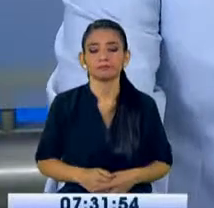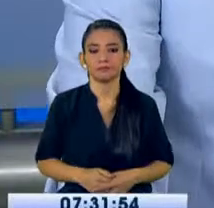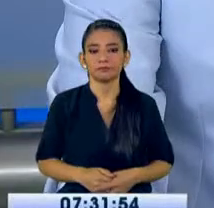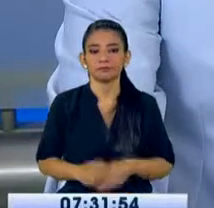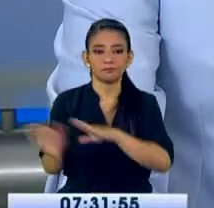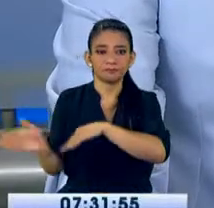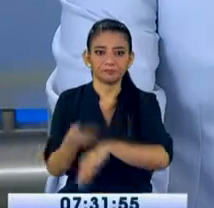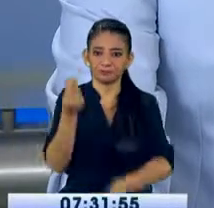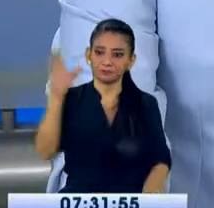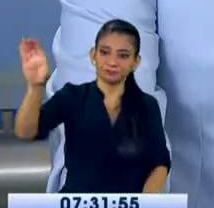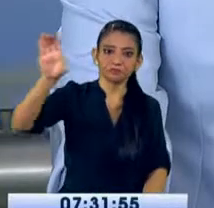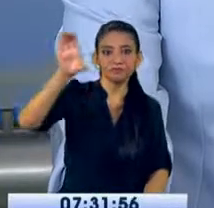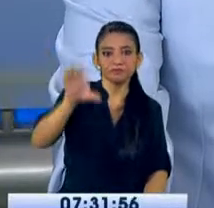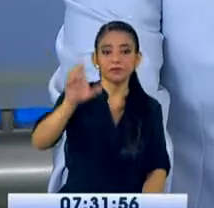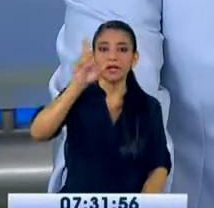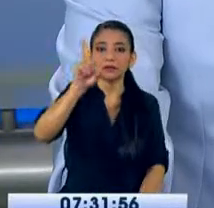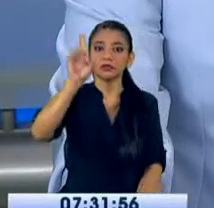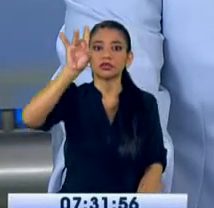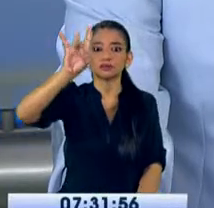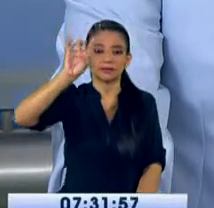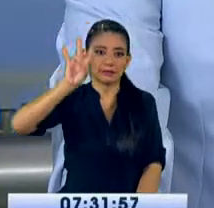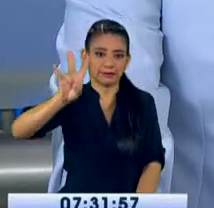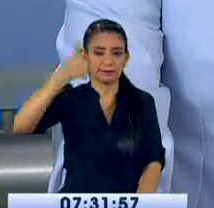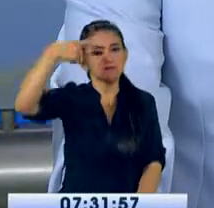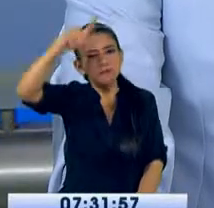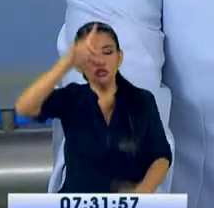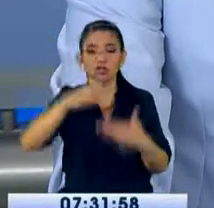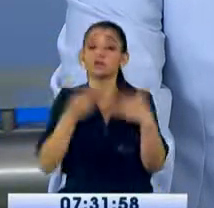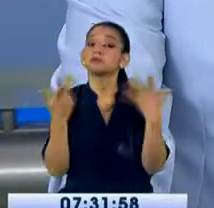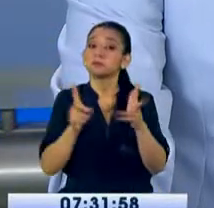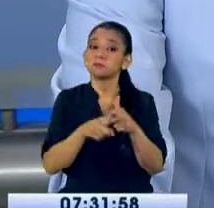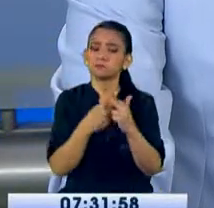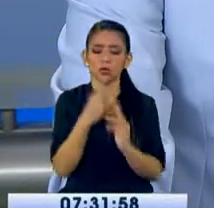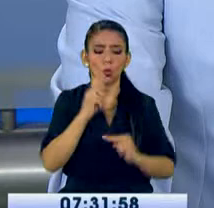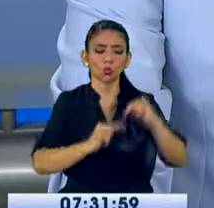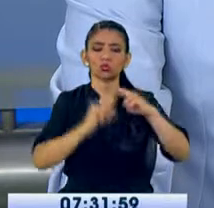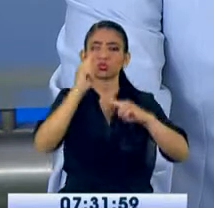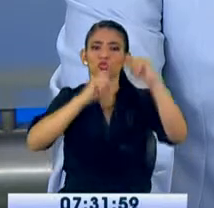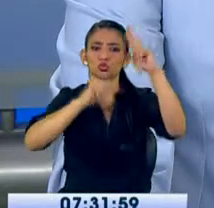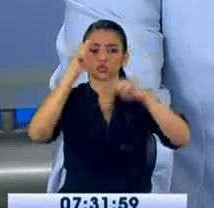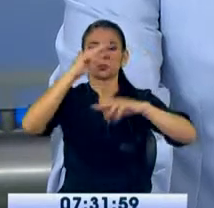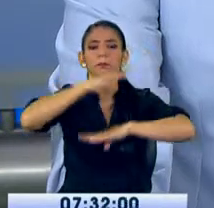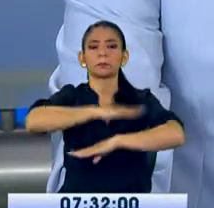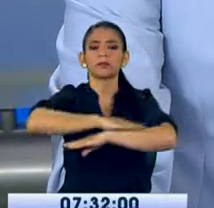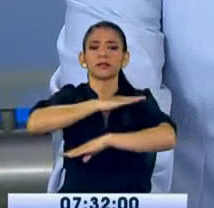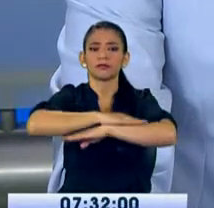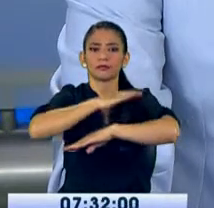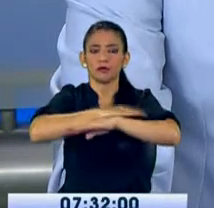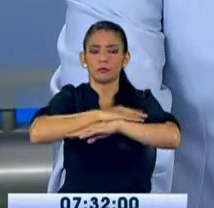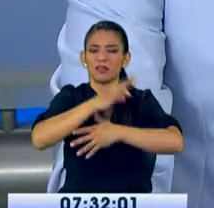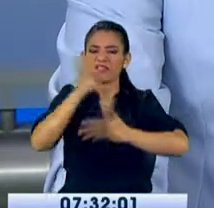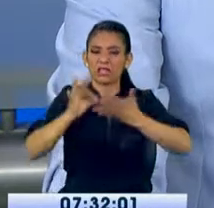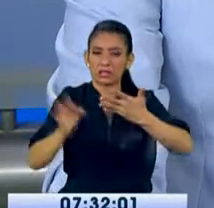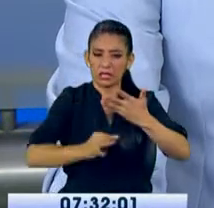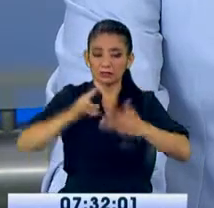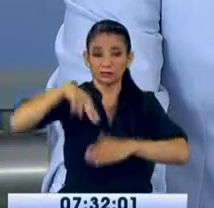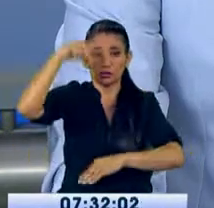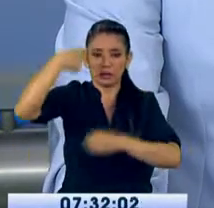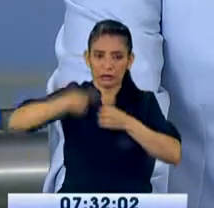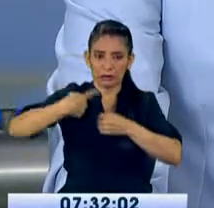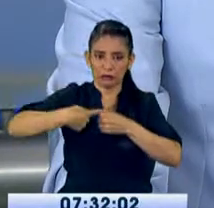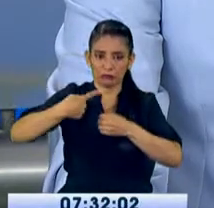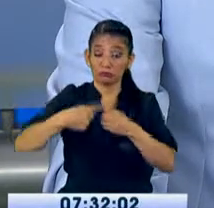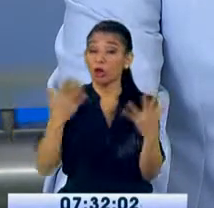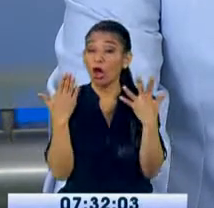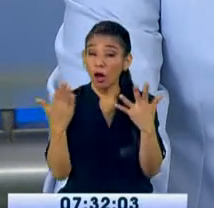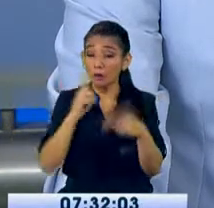con una inversión superior a los 197 millones de dólares arrancó la construcción de la plataforma gubernamental financiera en el norte de Quito se prevé que la